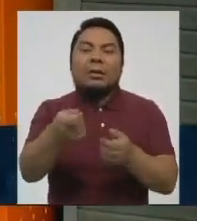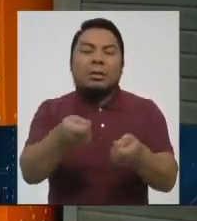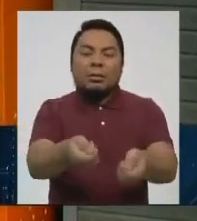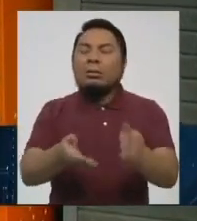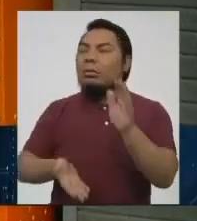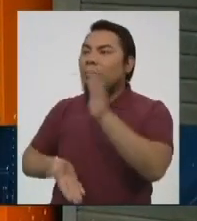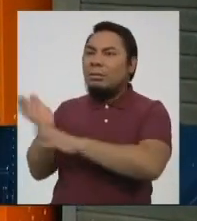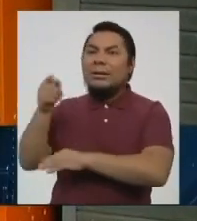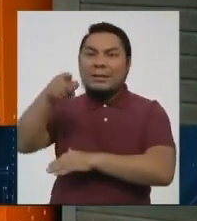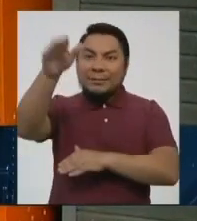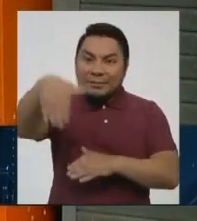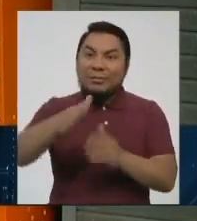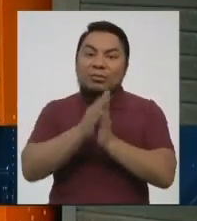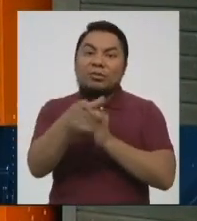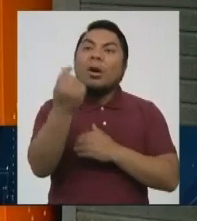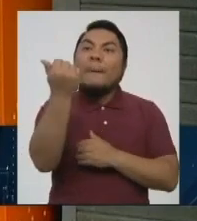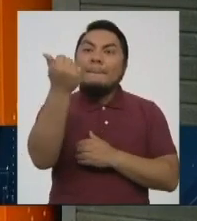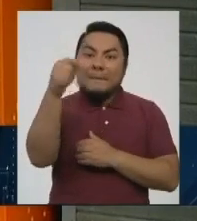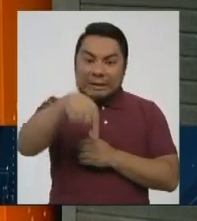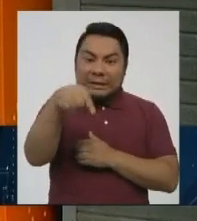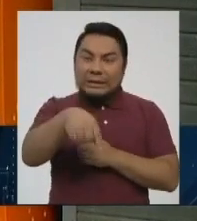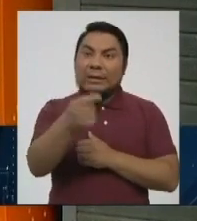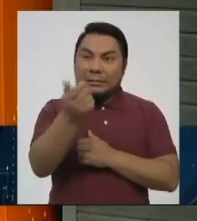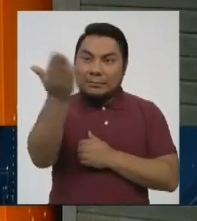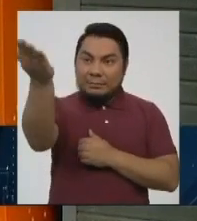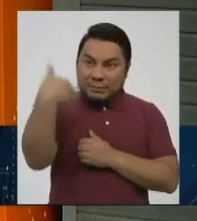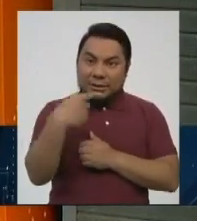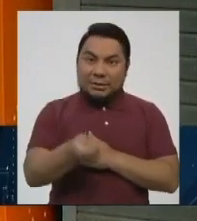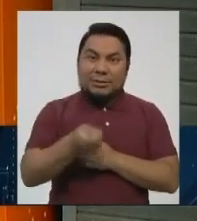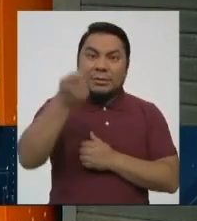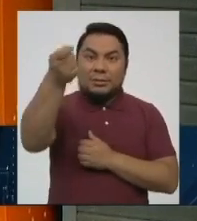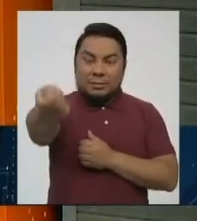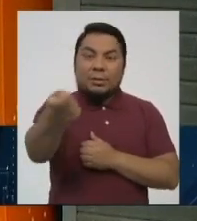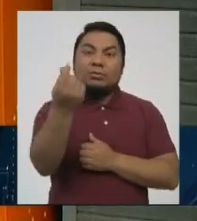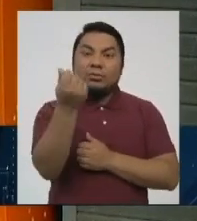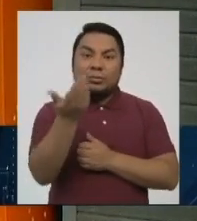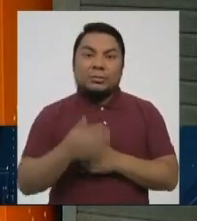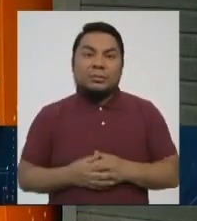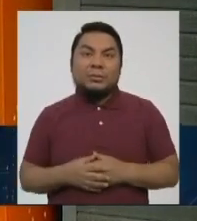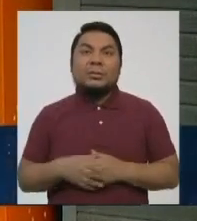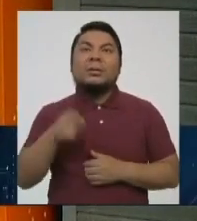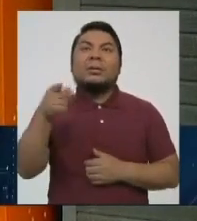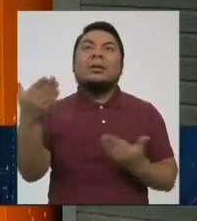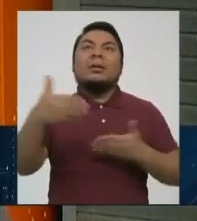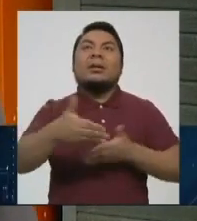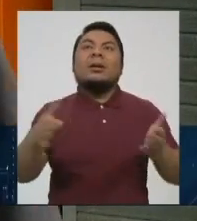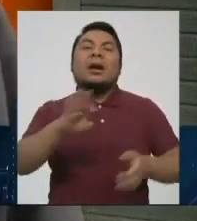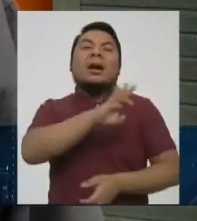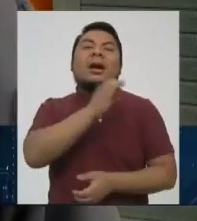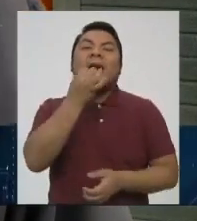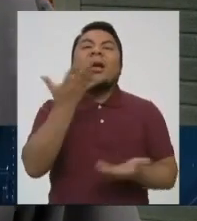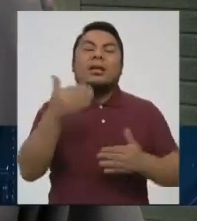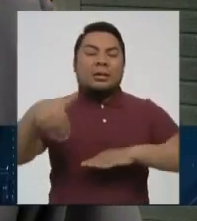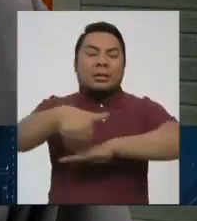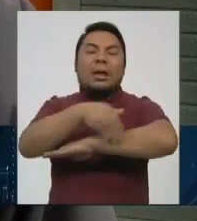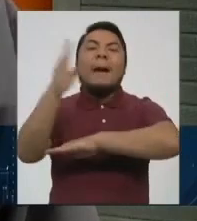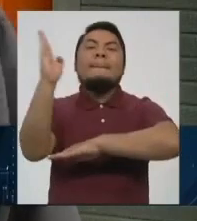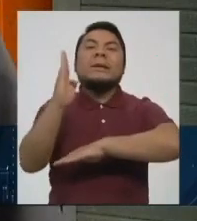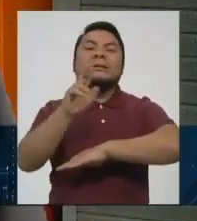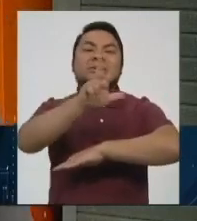y para hacerle el reporte inmediatamente al banco para que pueda entregarle su dinero. ¿En qué Boticas ha sido, por favor, la ubicación? Esta es la avenida